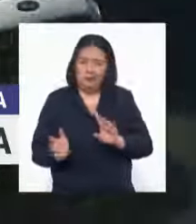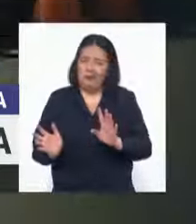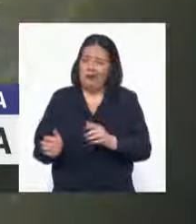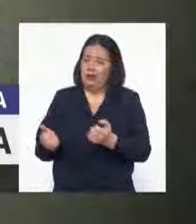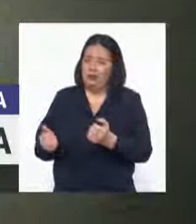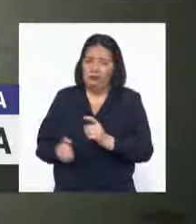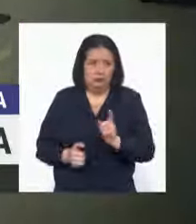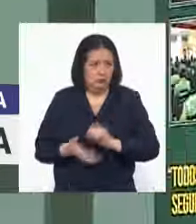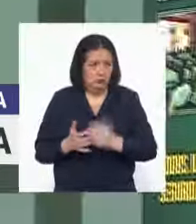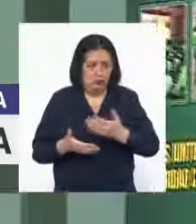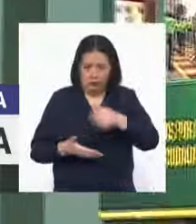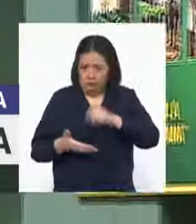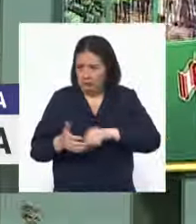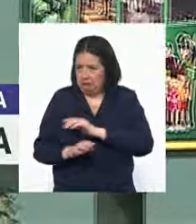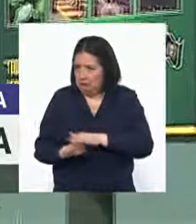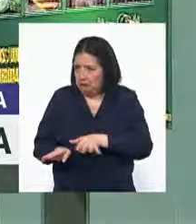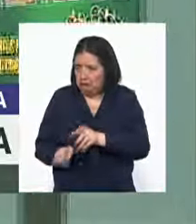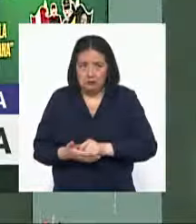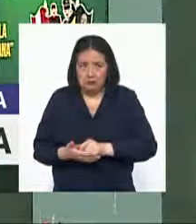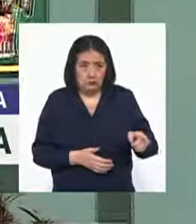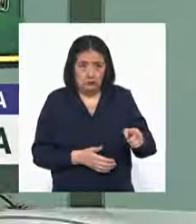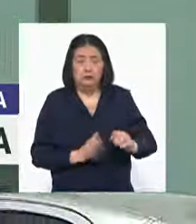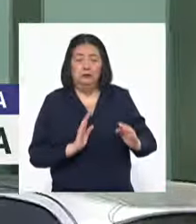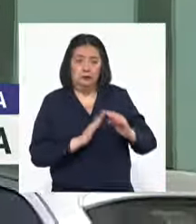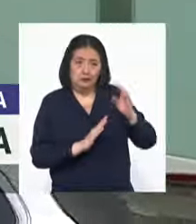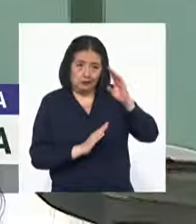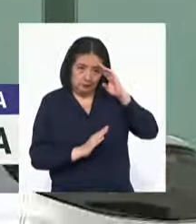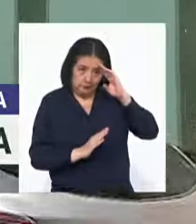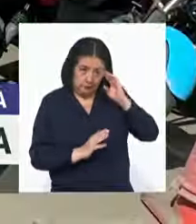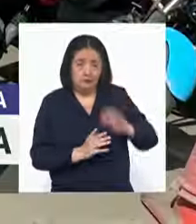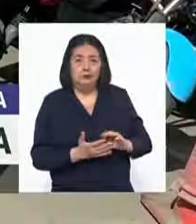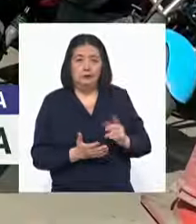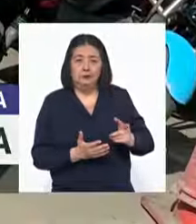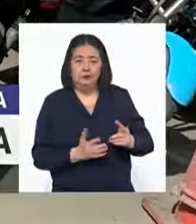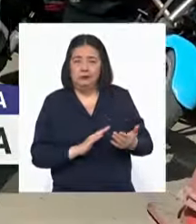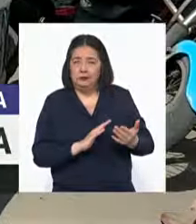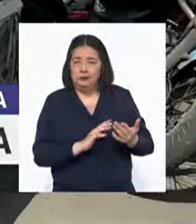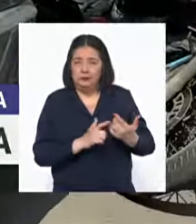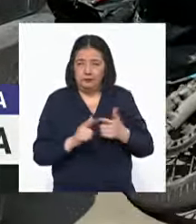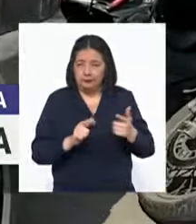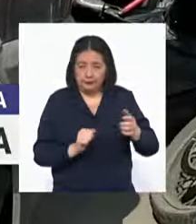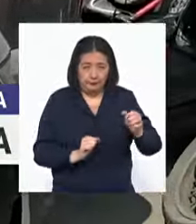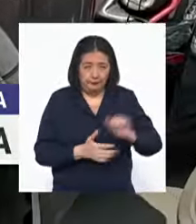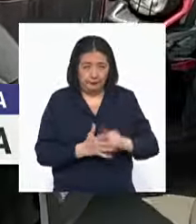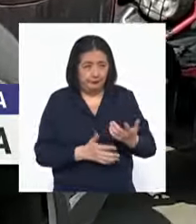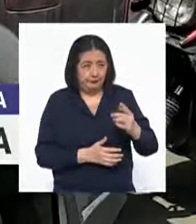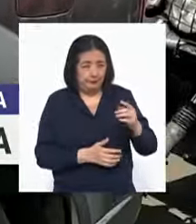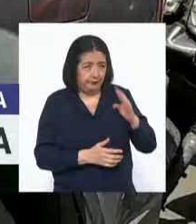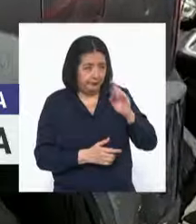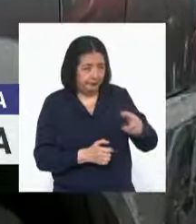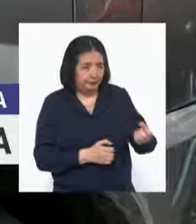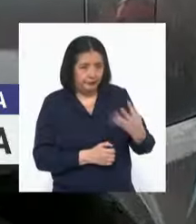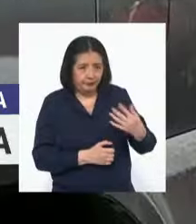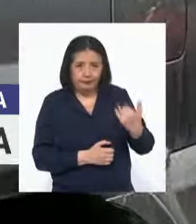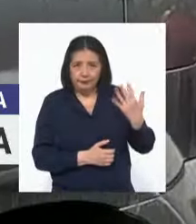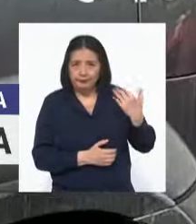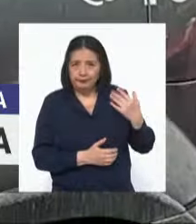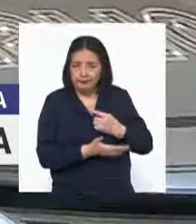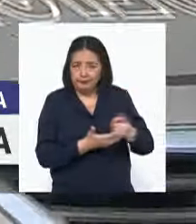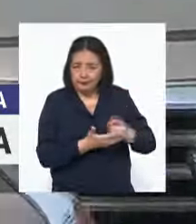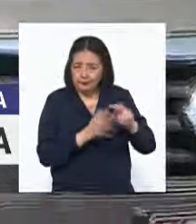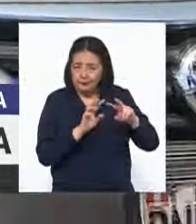se acabó el contrato. Este agente de la comisaría de Pueblo Libre confirma lo que desde hace algunas semanas venimos